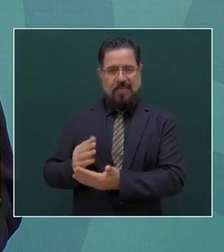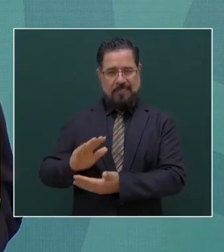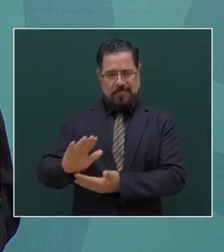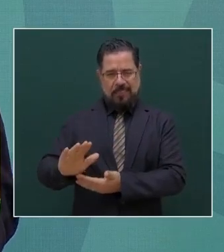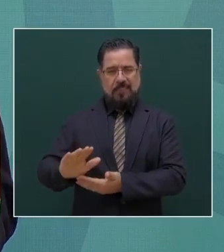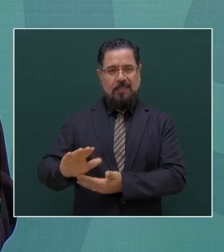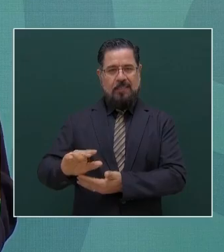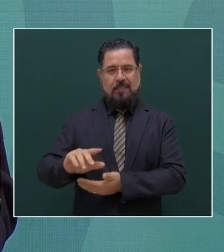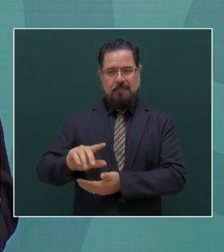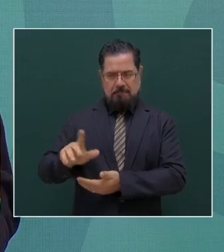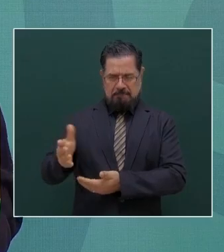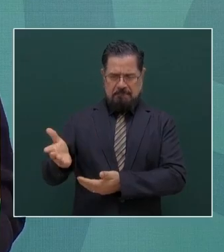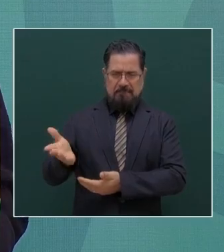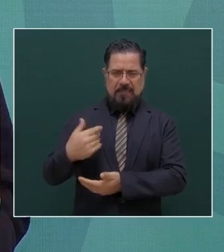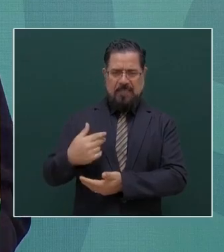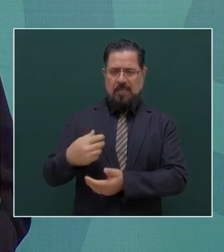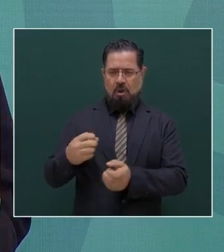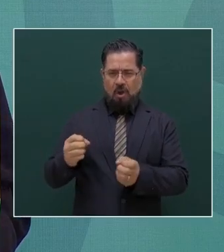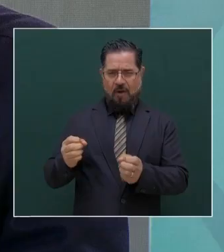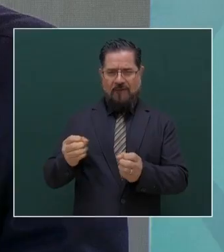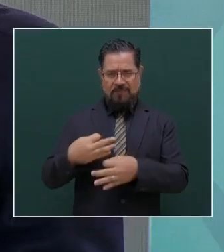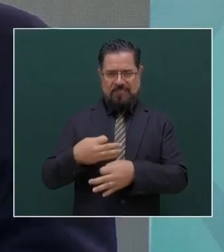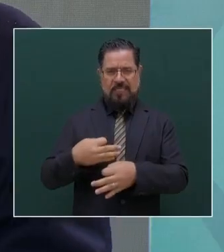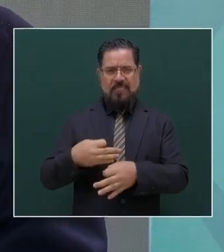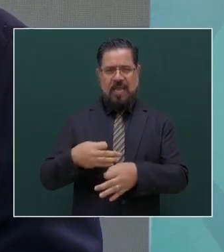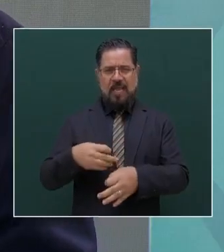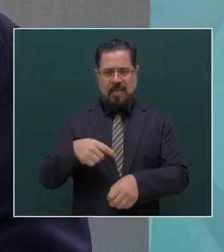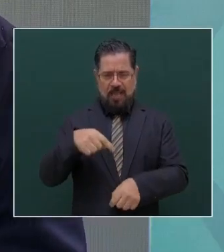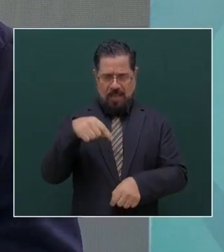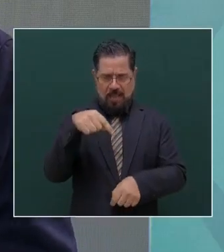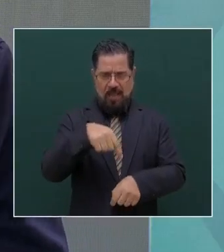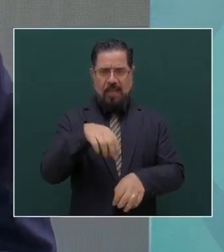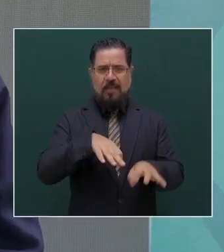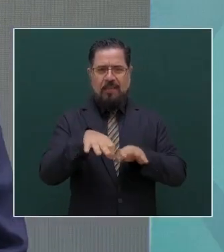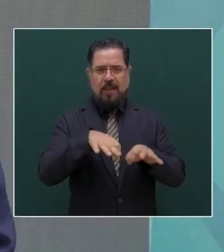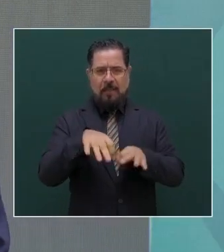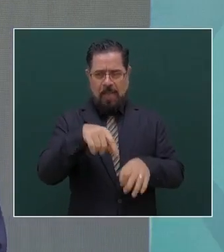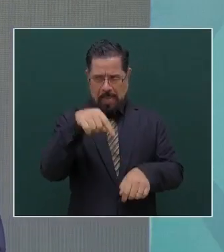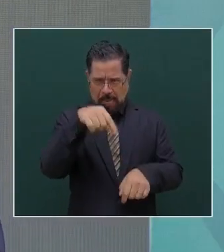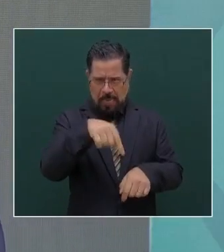vénganse a las oficinas centrales, quédense aquí,